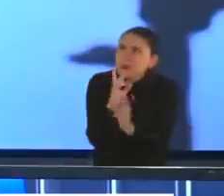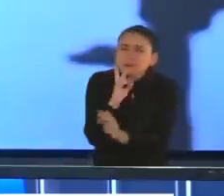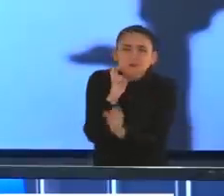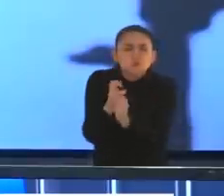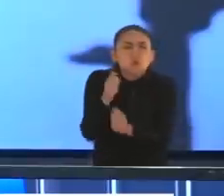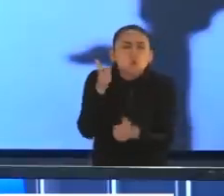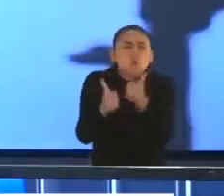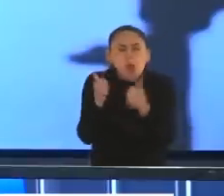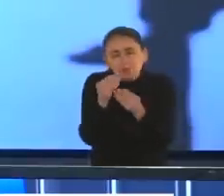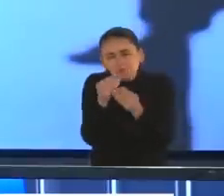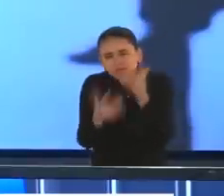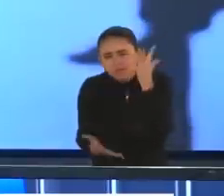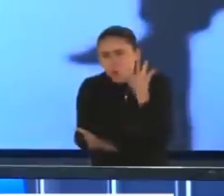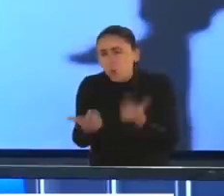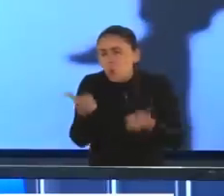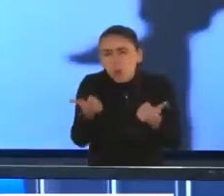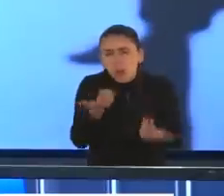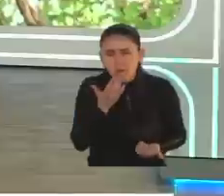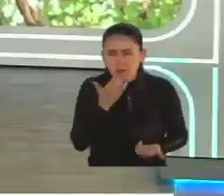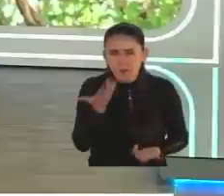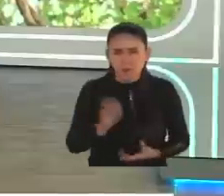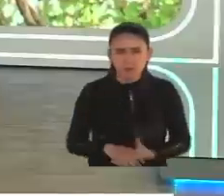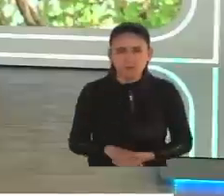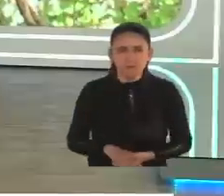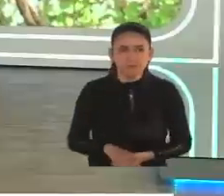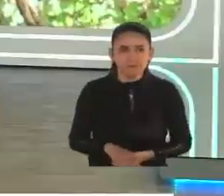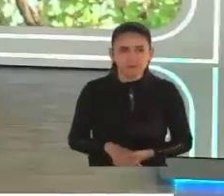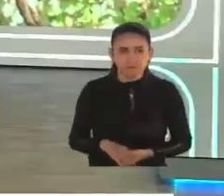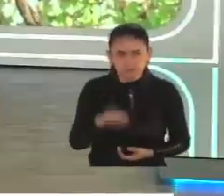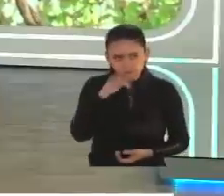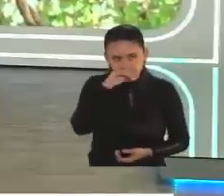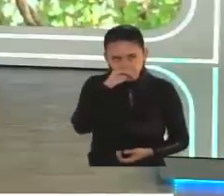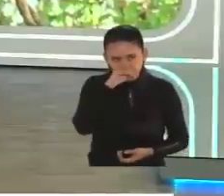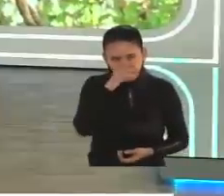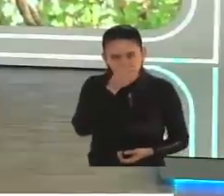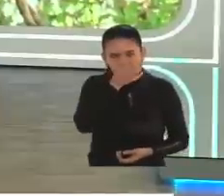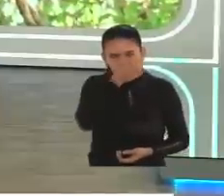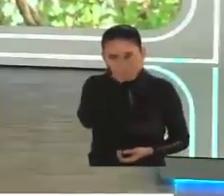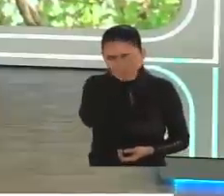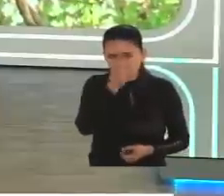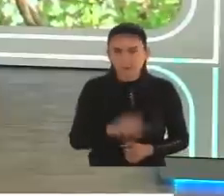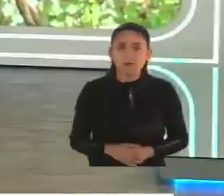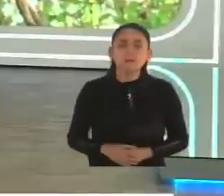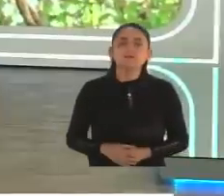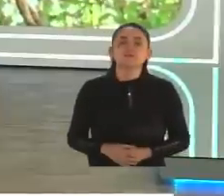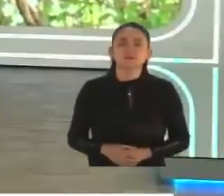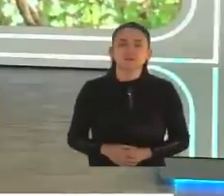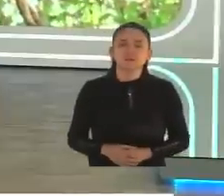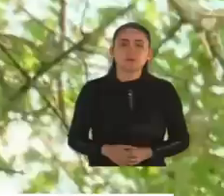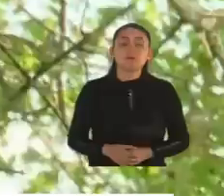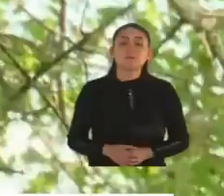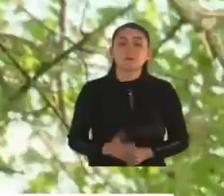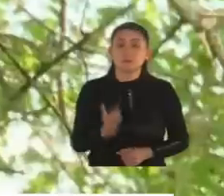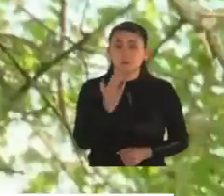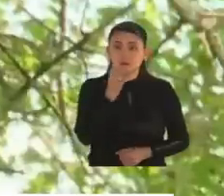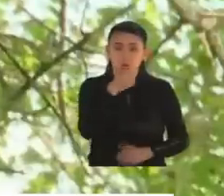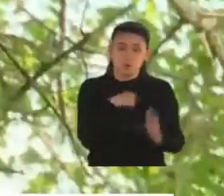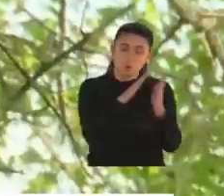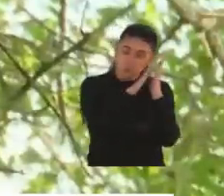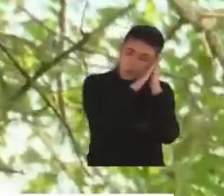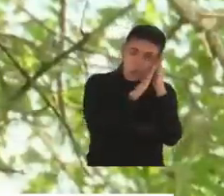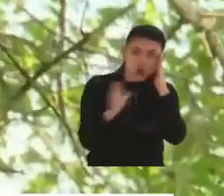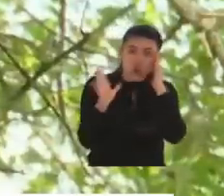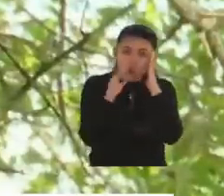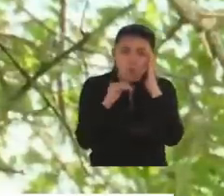y tantas dificultades como vemos? Mira, hay un tema en lo que uno no está muy presente y es que si no estás durmiendo, te toca